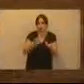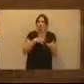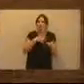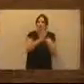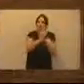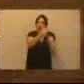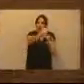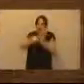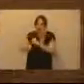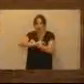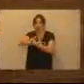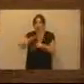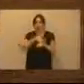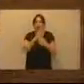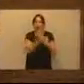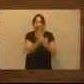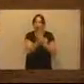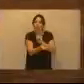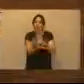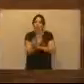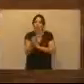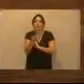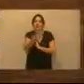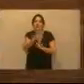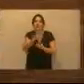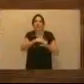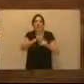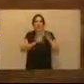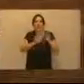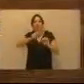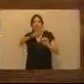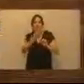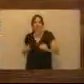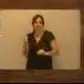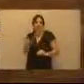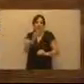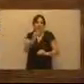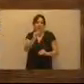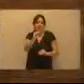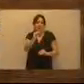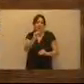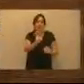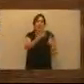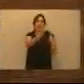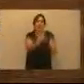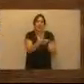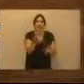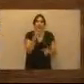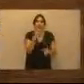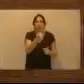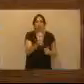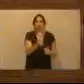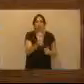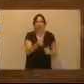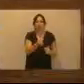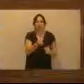estudios y, además, incluir otras especialidades. Ha hecho mención en